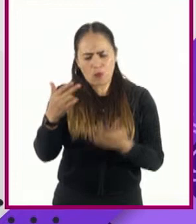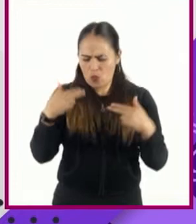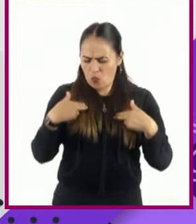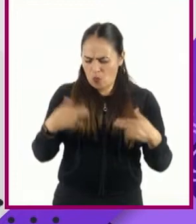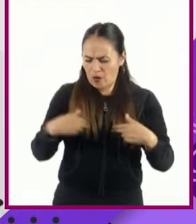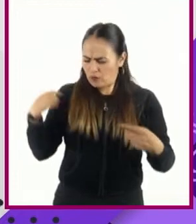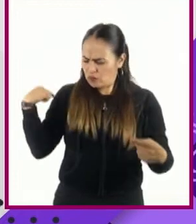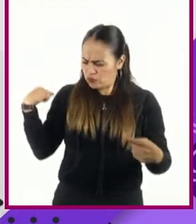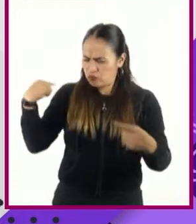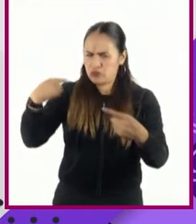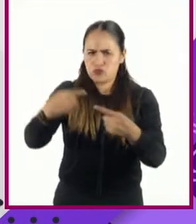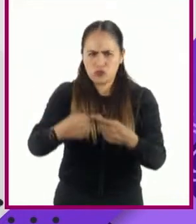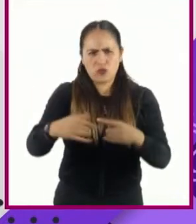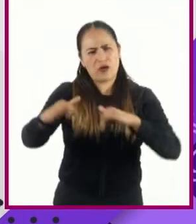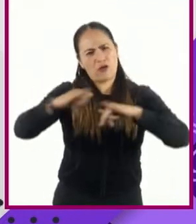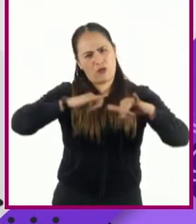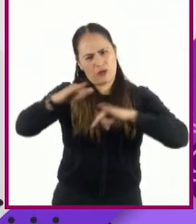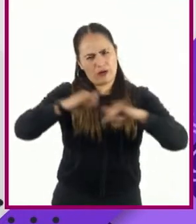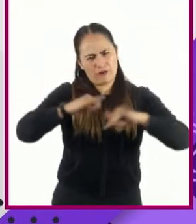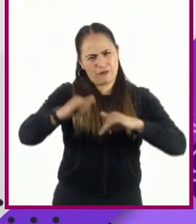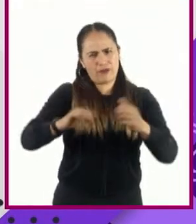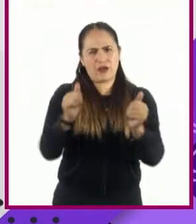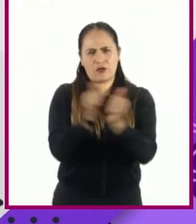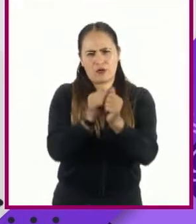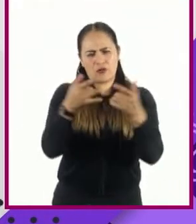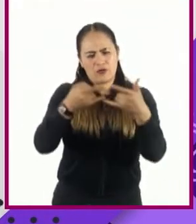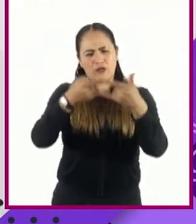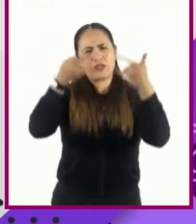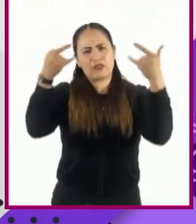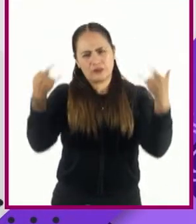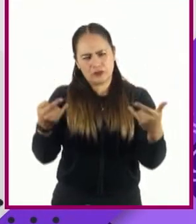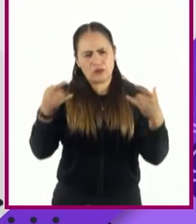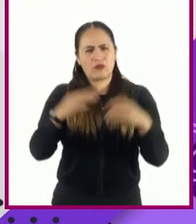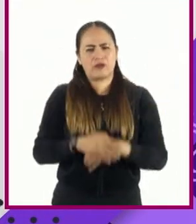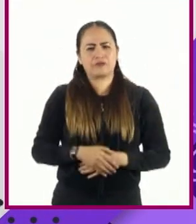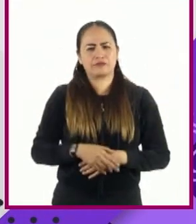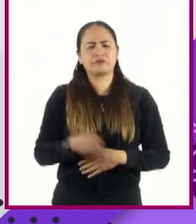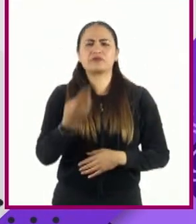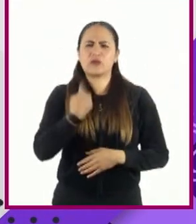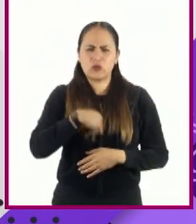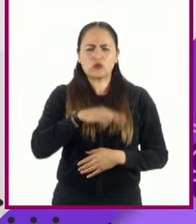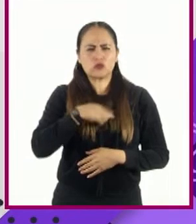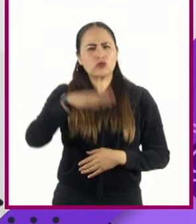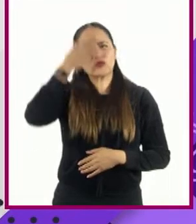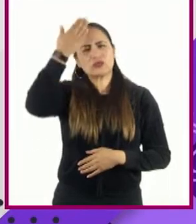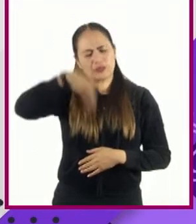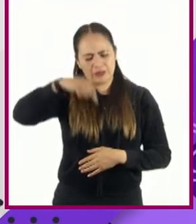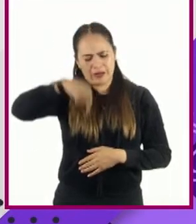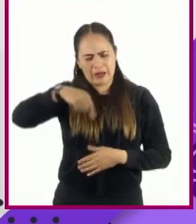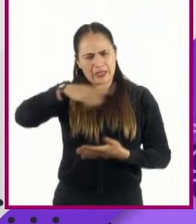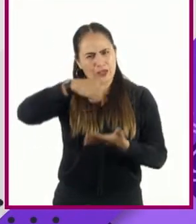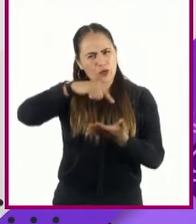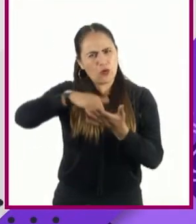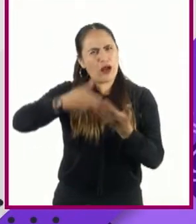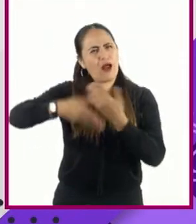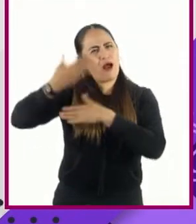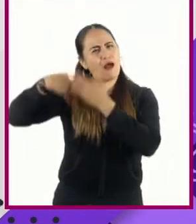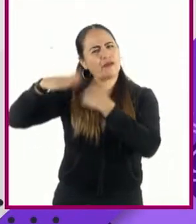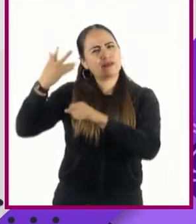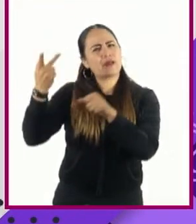mediante la geografía y la historia. Obtenemos una idea adecuada de nuestro lugar en el tiempo y en el